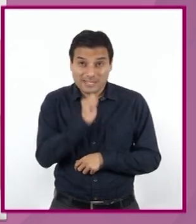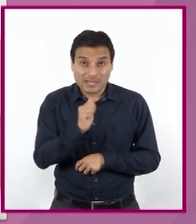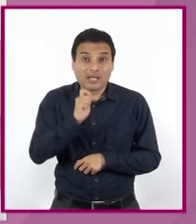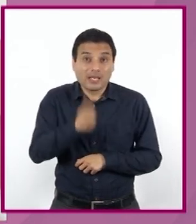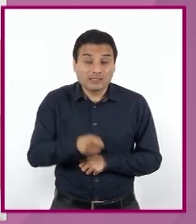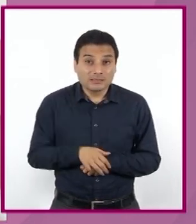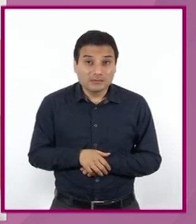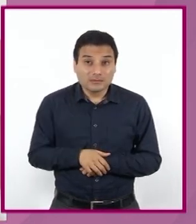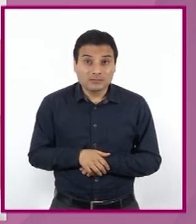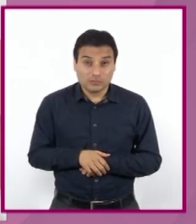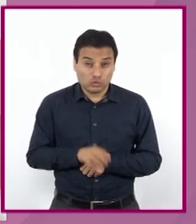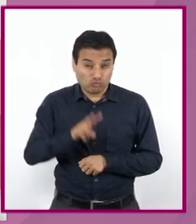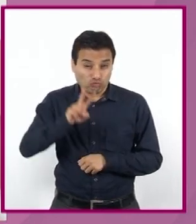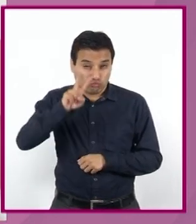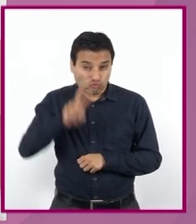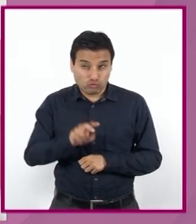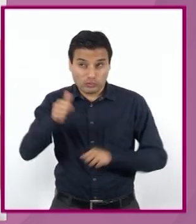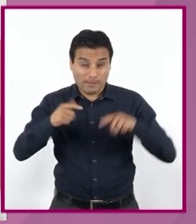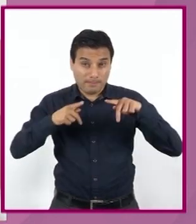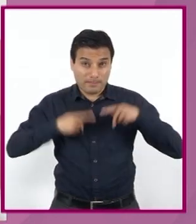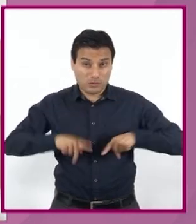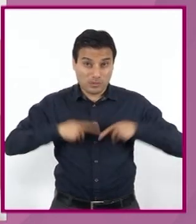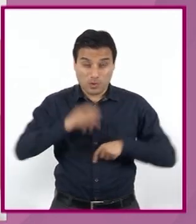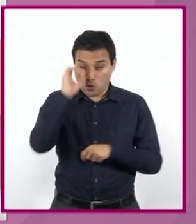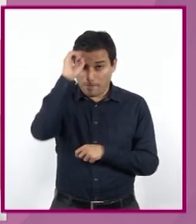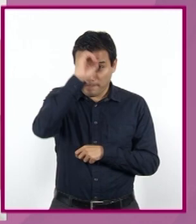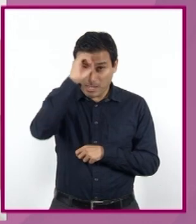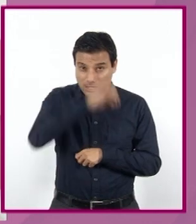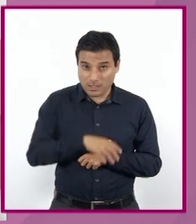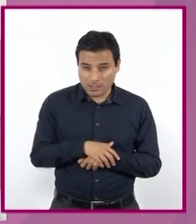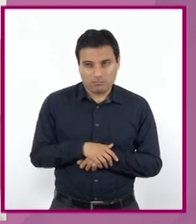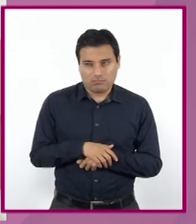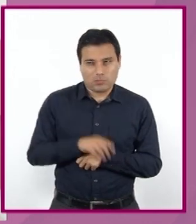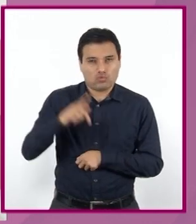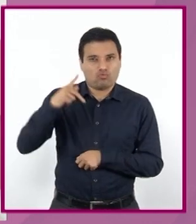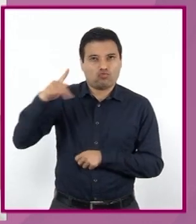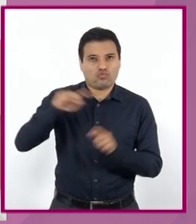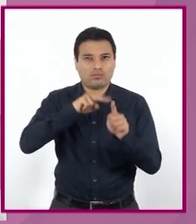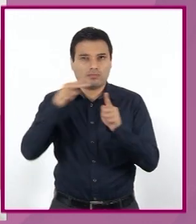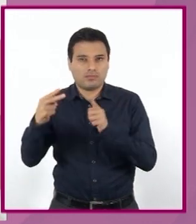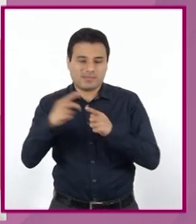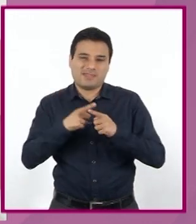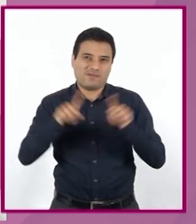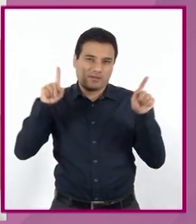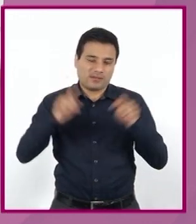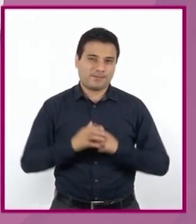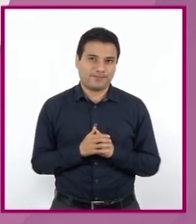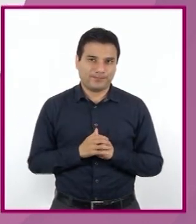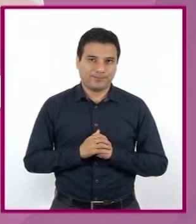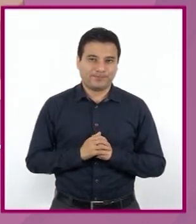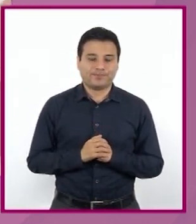la percepción real de otros, cuyas visiones pueden no tener el mismo sesgo.